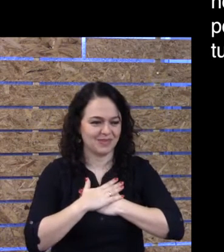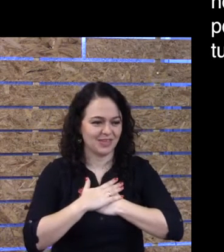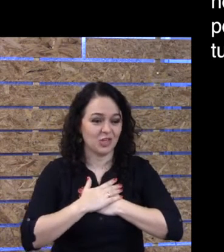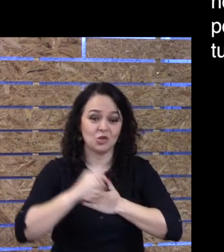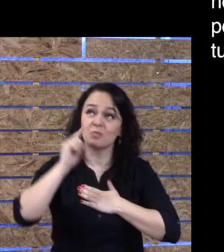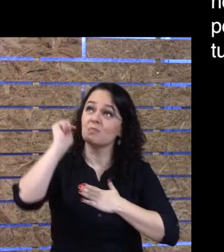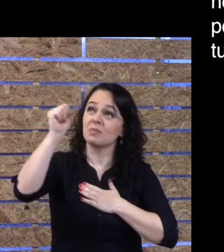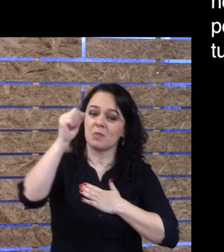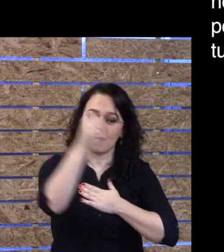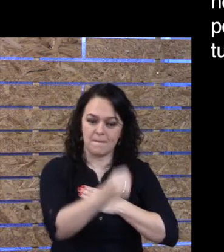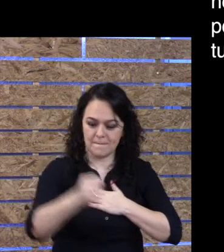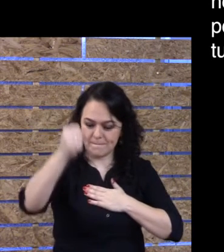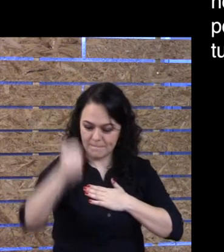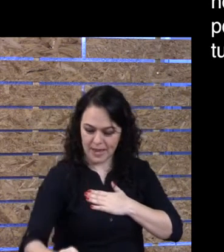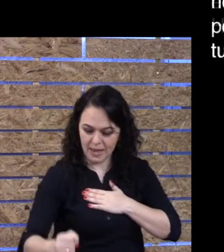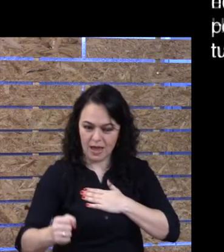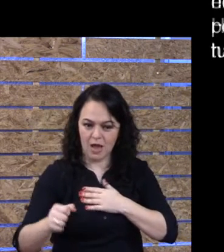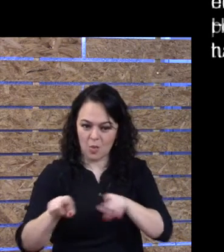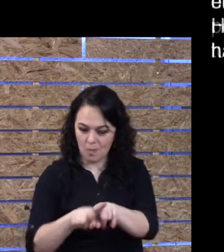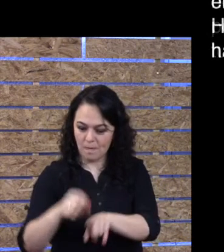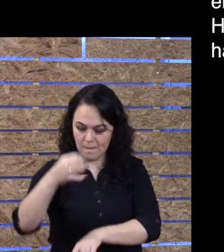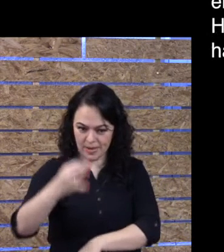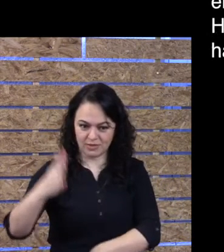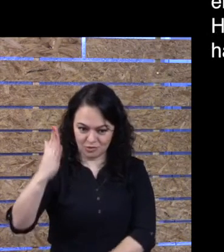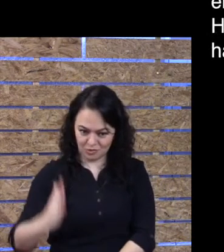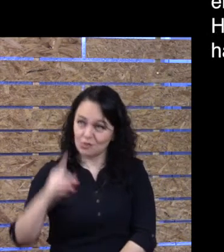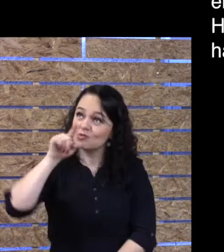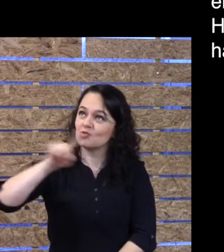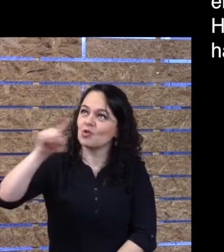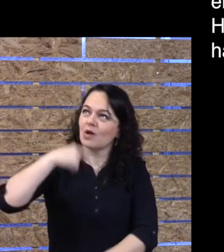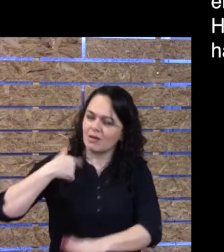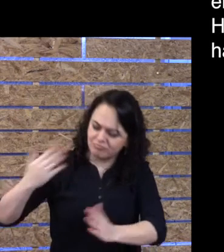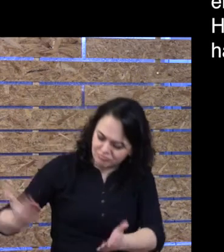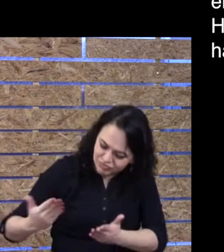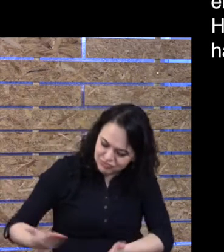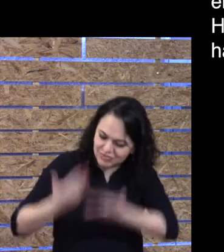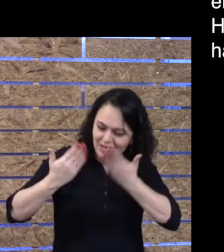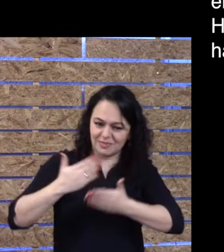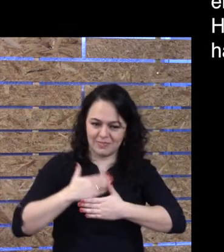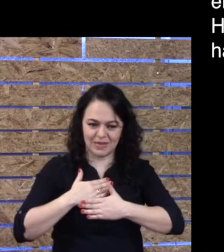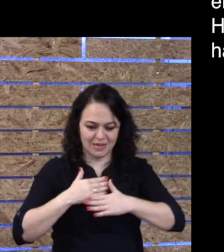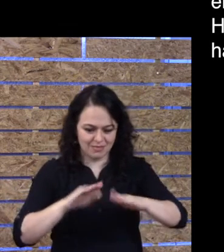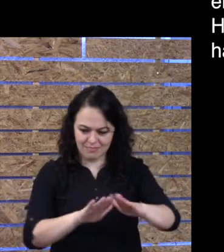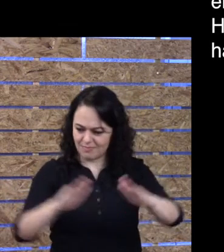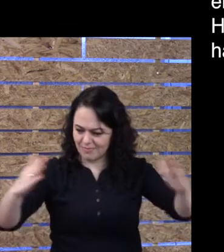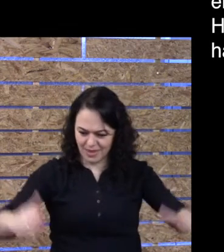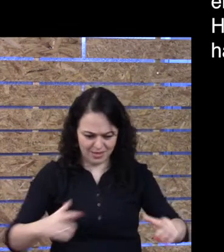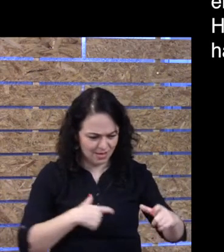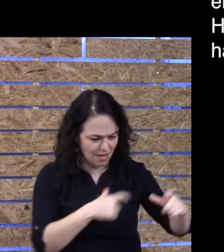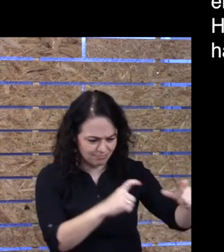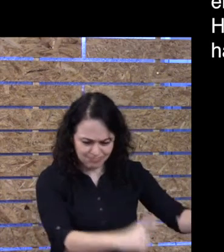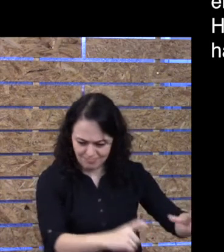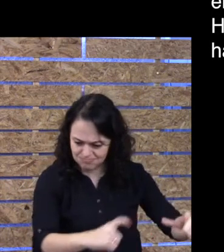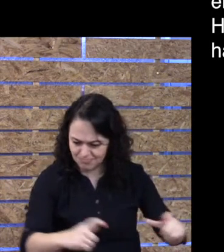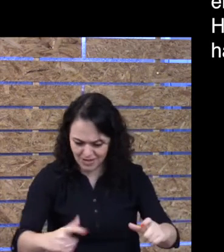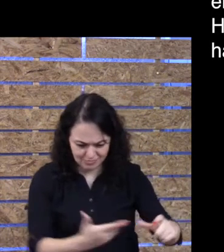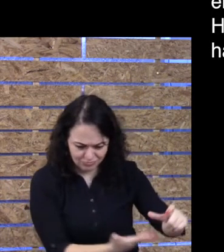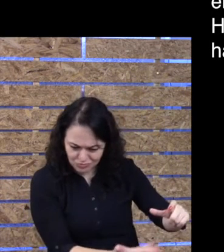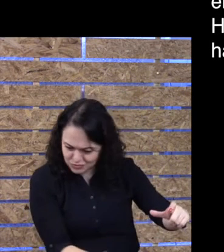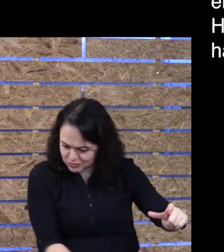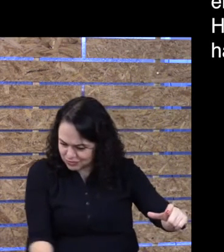de pastor me reconforta. Dispones ante mí un banquete en presencia de mis